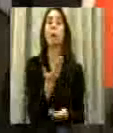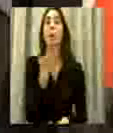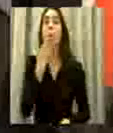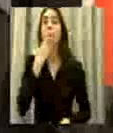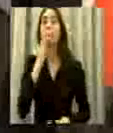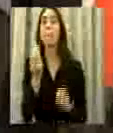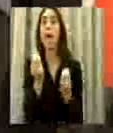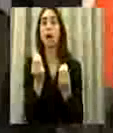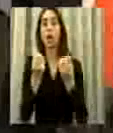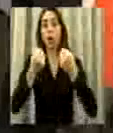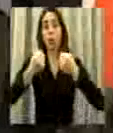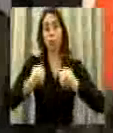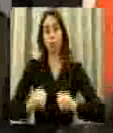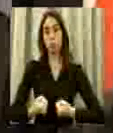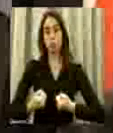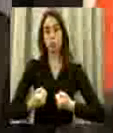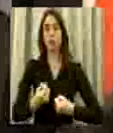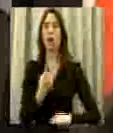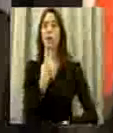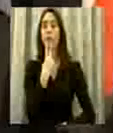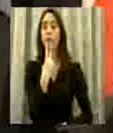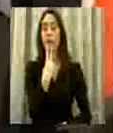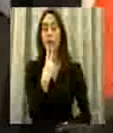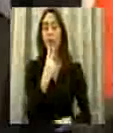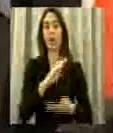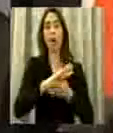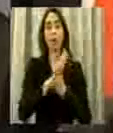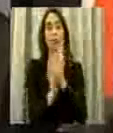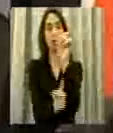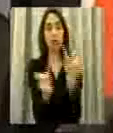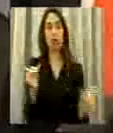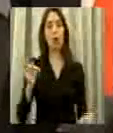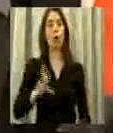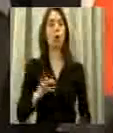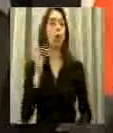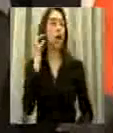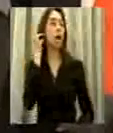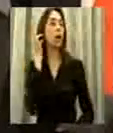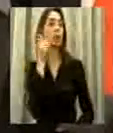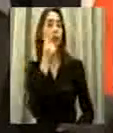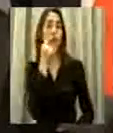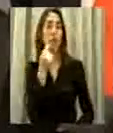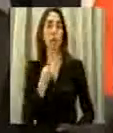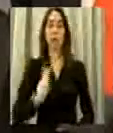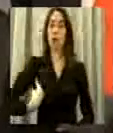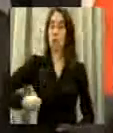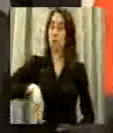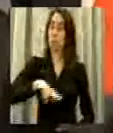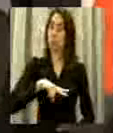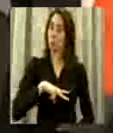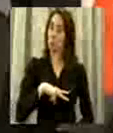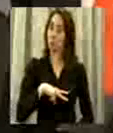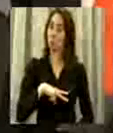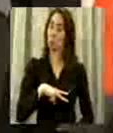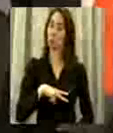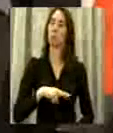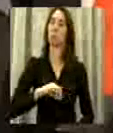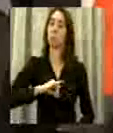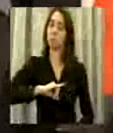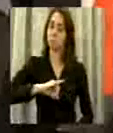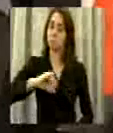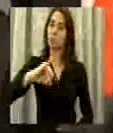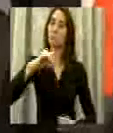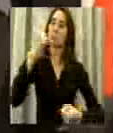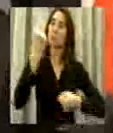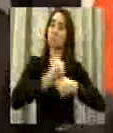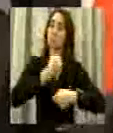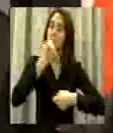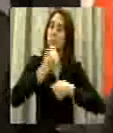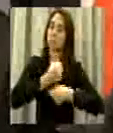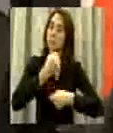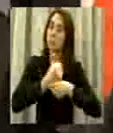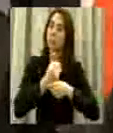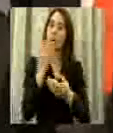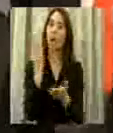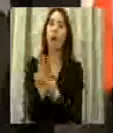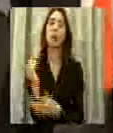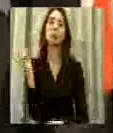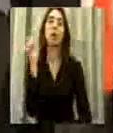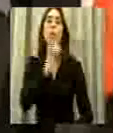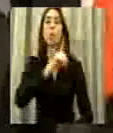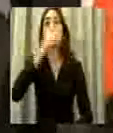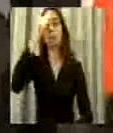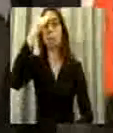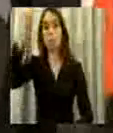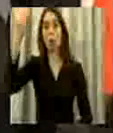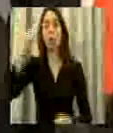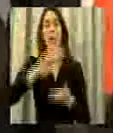mejores posibilidades de vida para todas las chilenas y chilenos. Nosotros vamos a seguir trabajando hasta el último